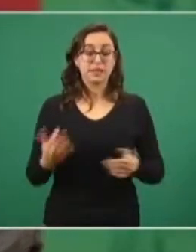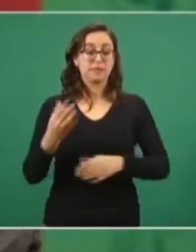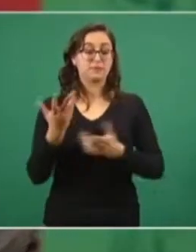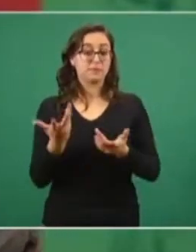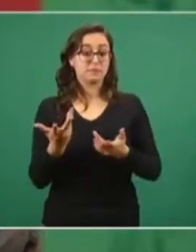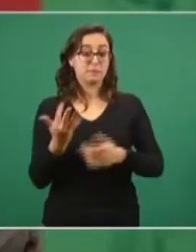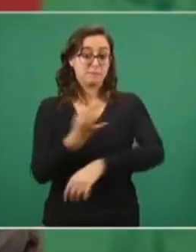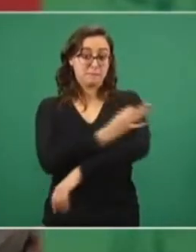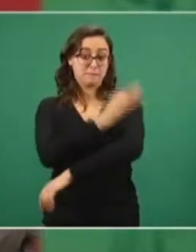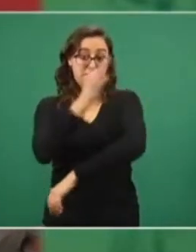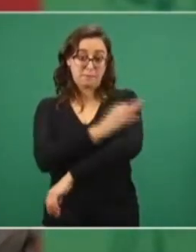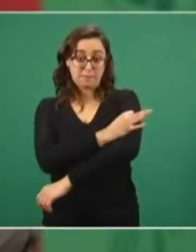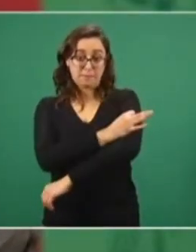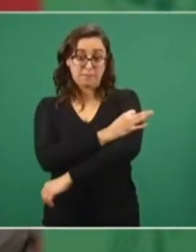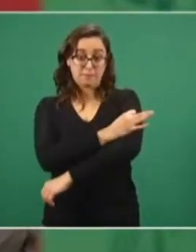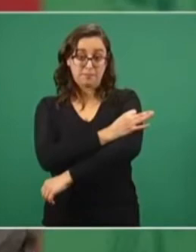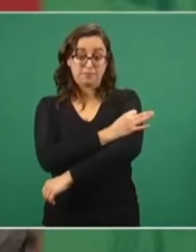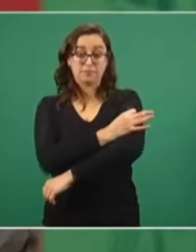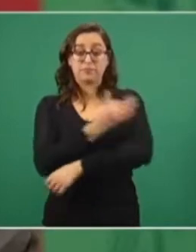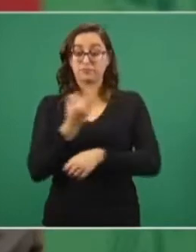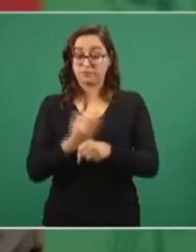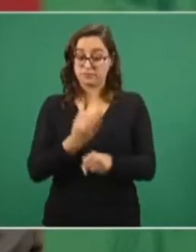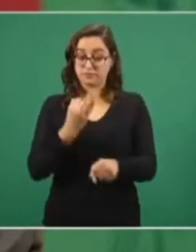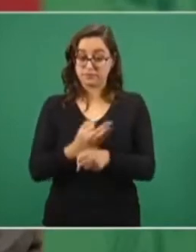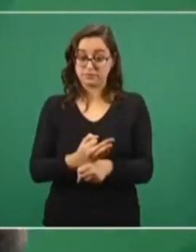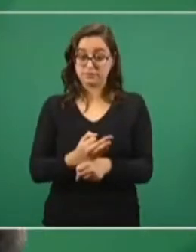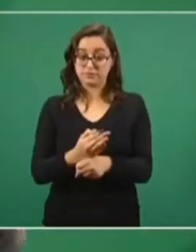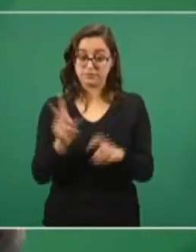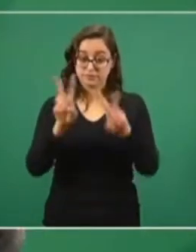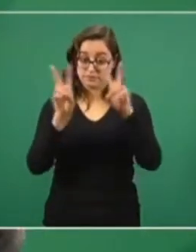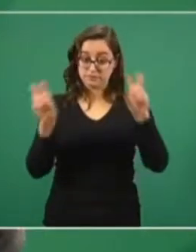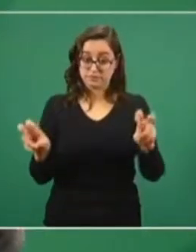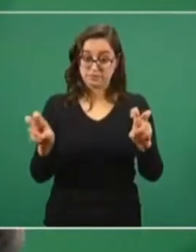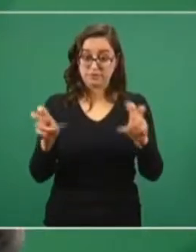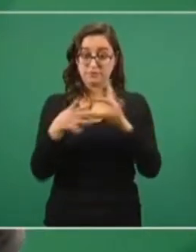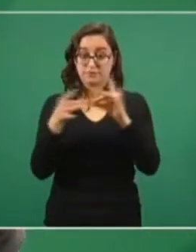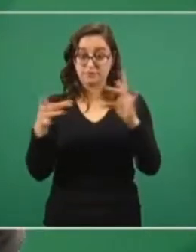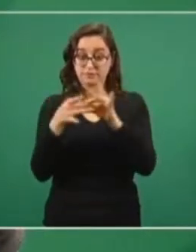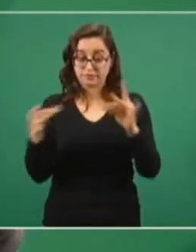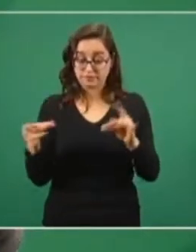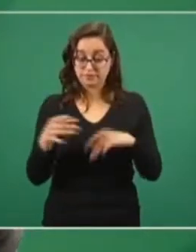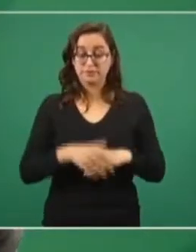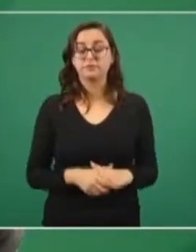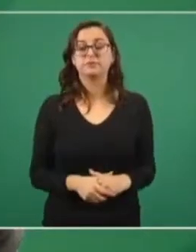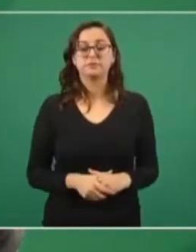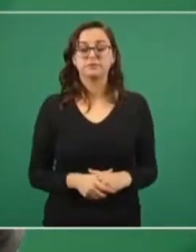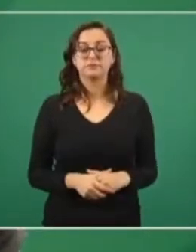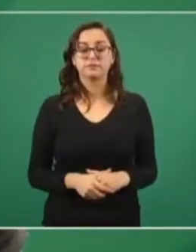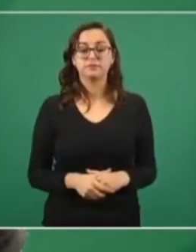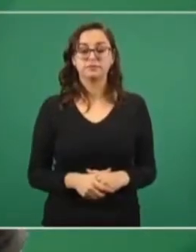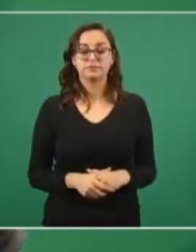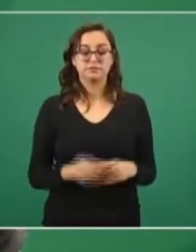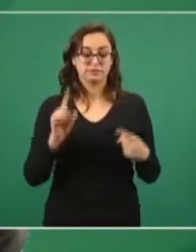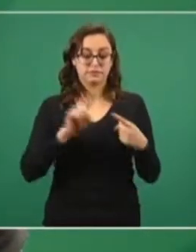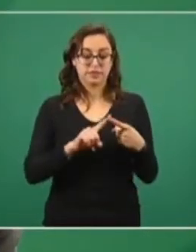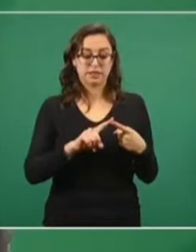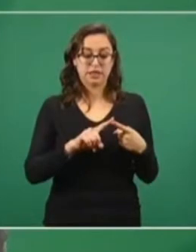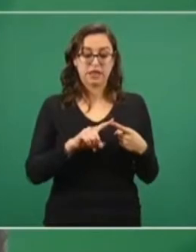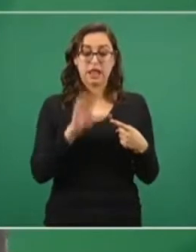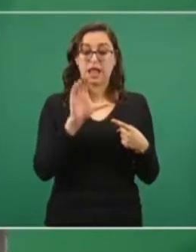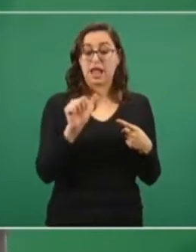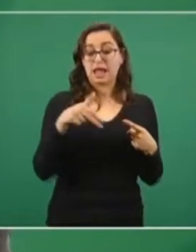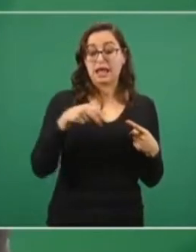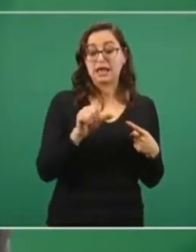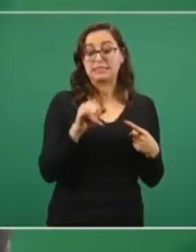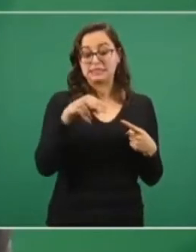en particular sobre estas de las que estamos hablando. Los planes que tenemos es que CanSino